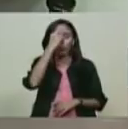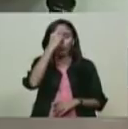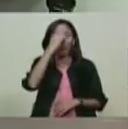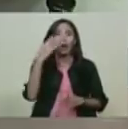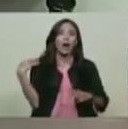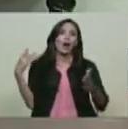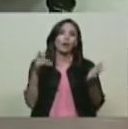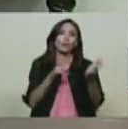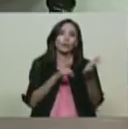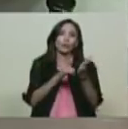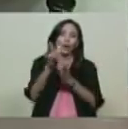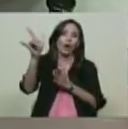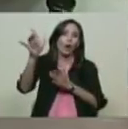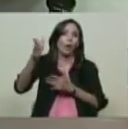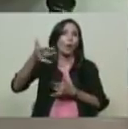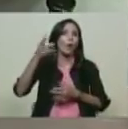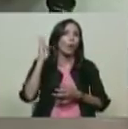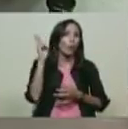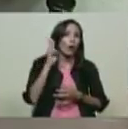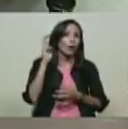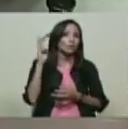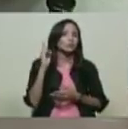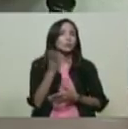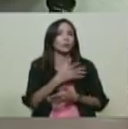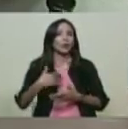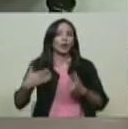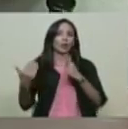sanciones financieras, comerciales contra el país.